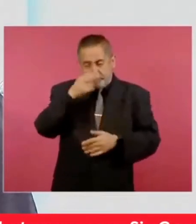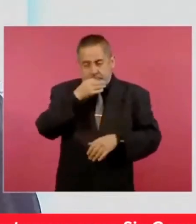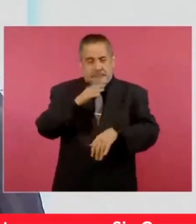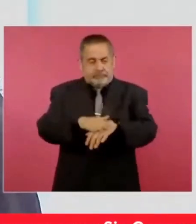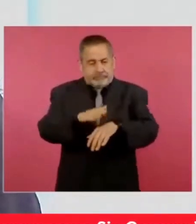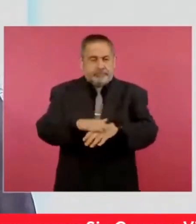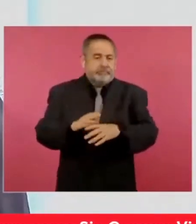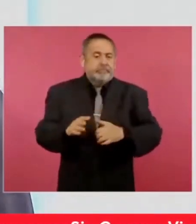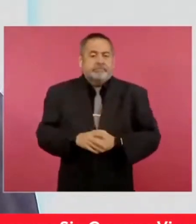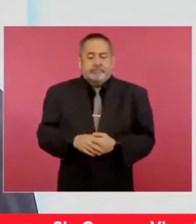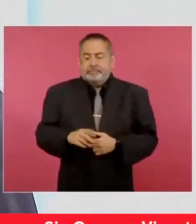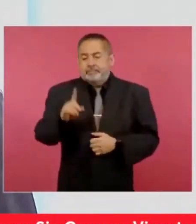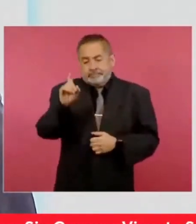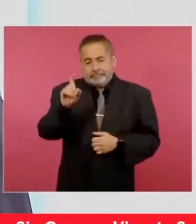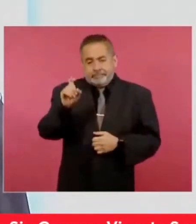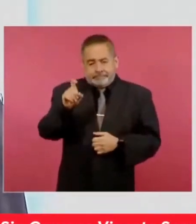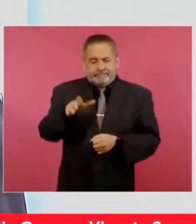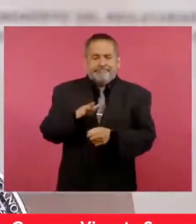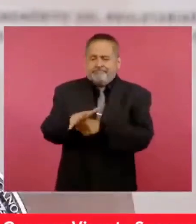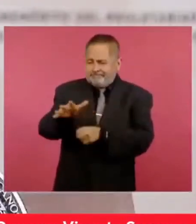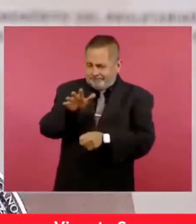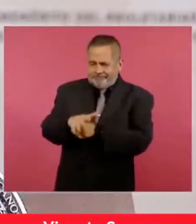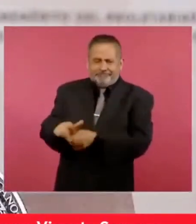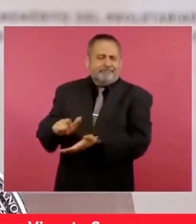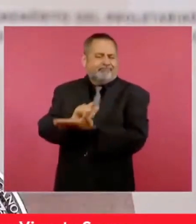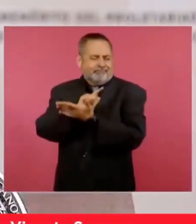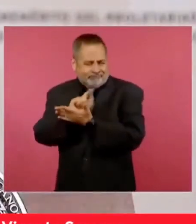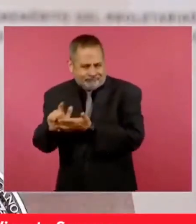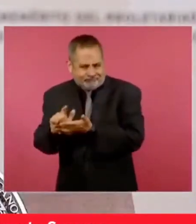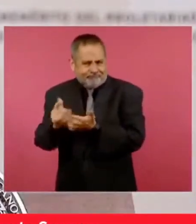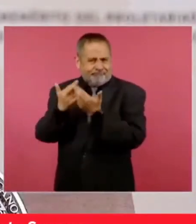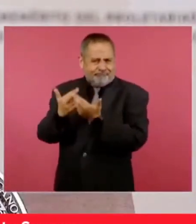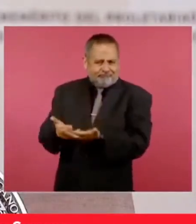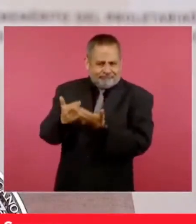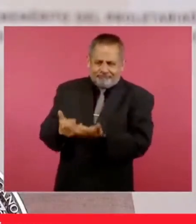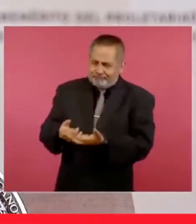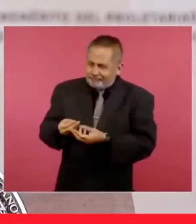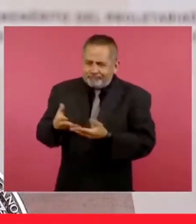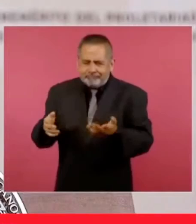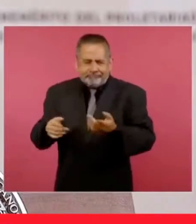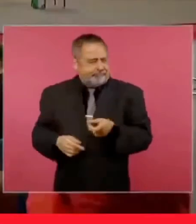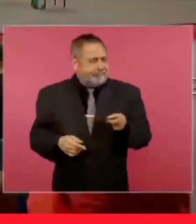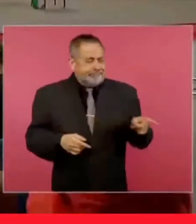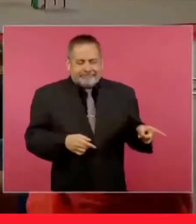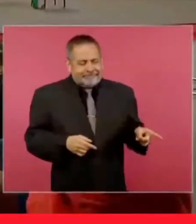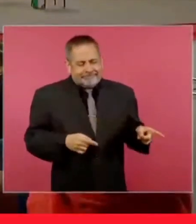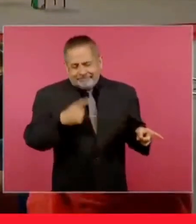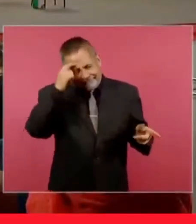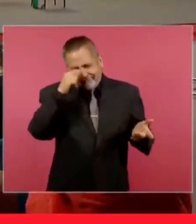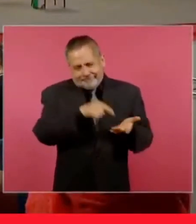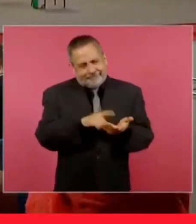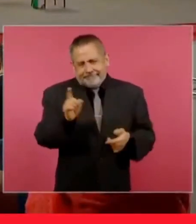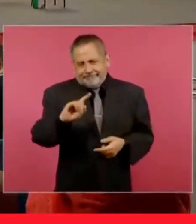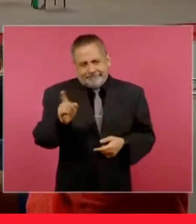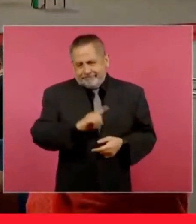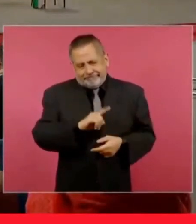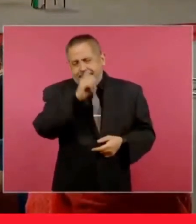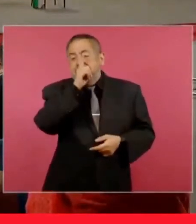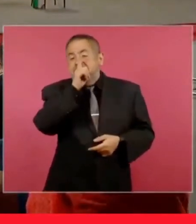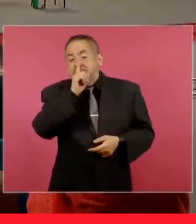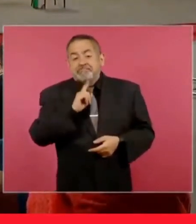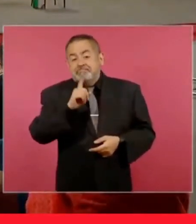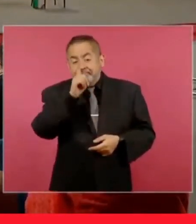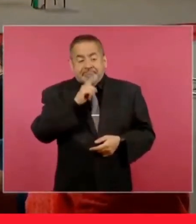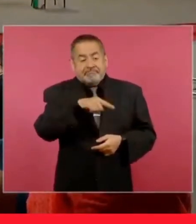el agua está garantizada y limpia y no crean en estas mentiras que se difunden